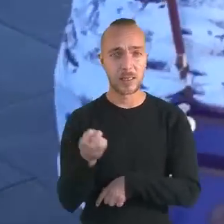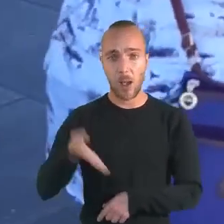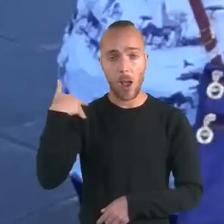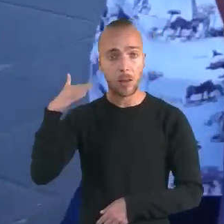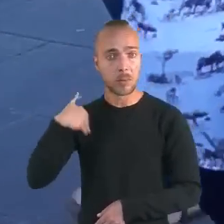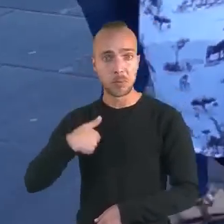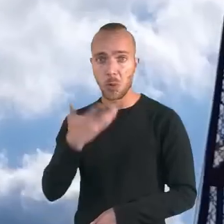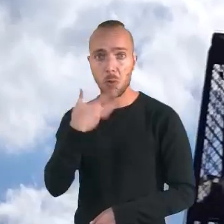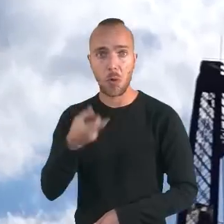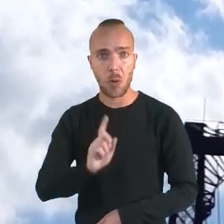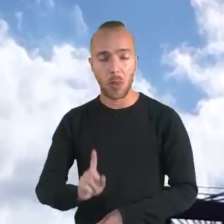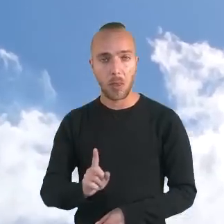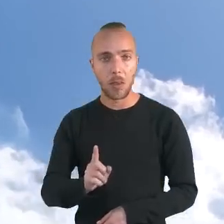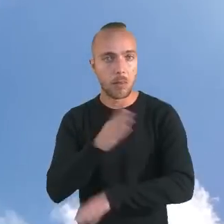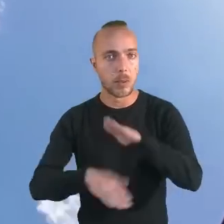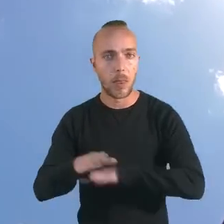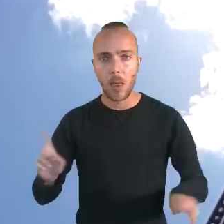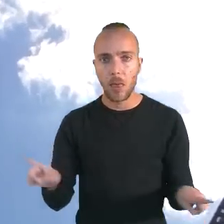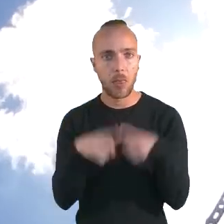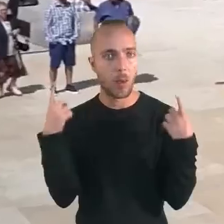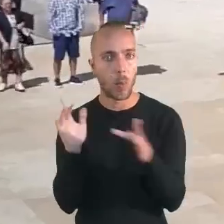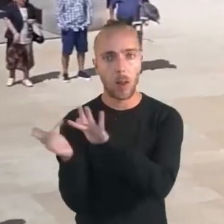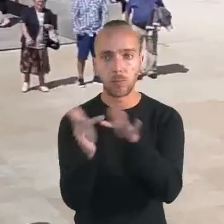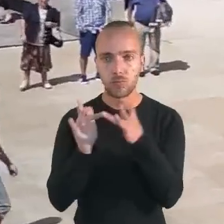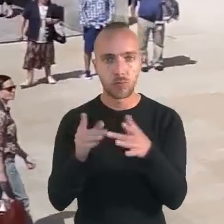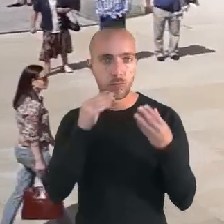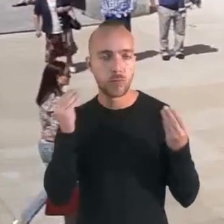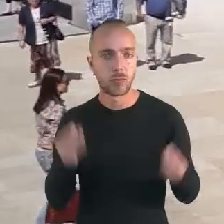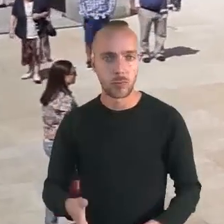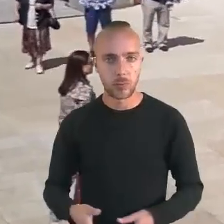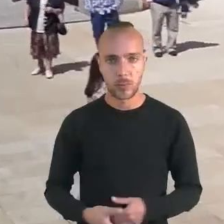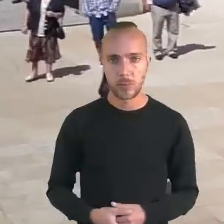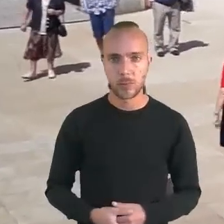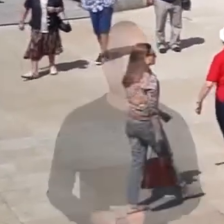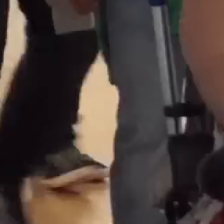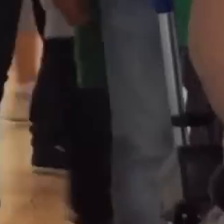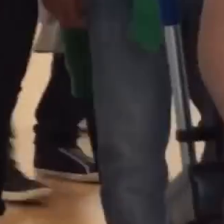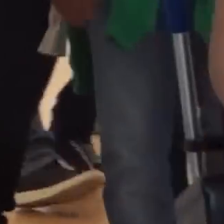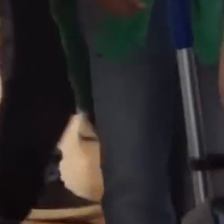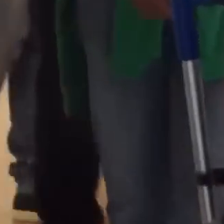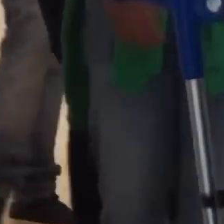que no tiene nada que ver la discapacidad para relacionarnos con otras personas.